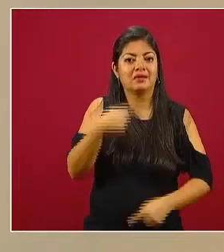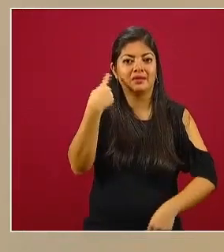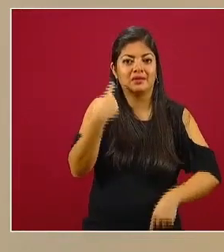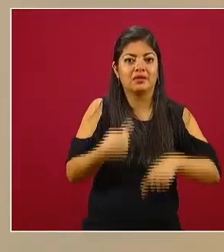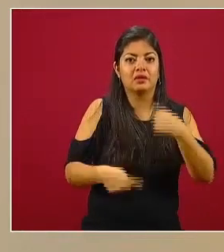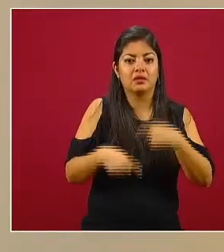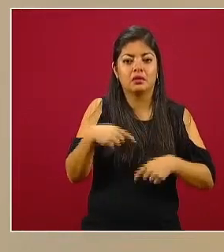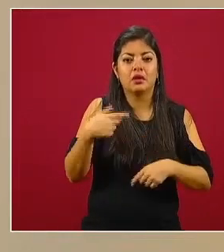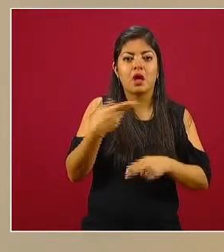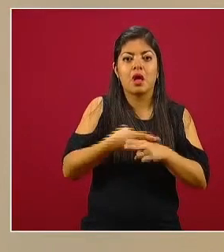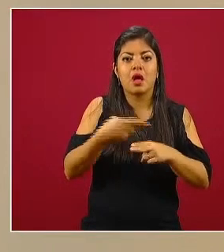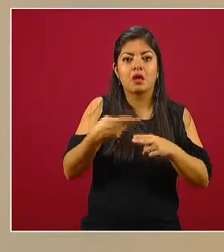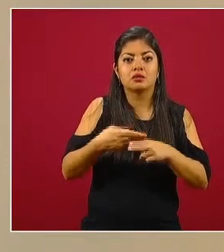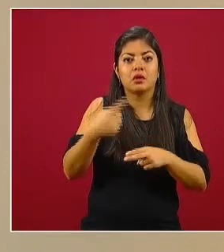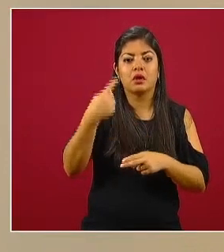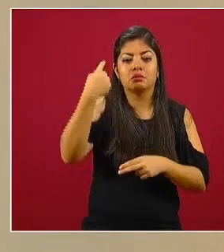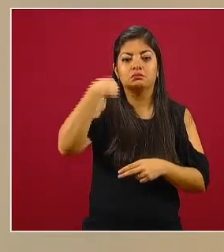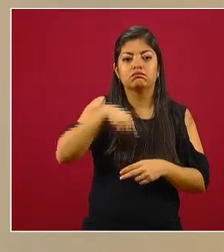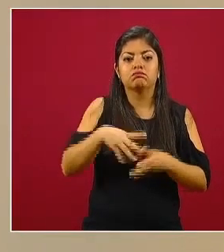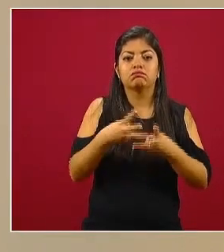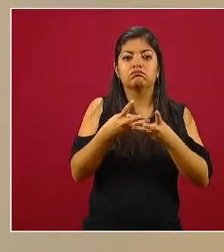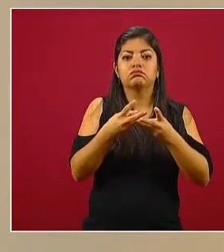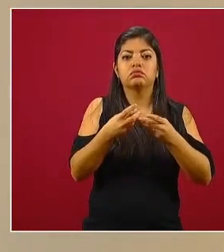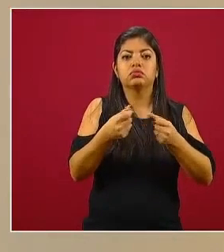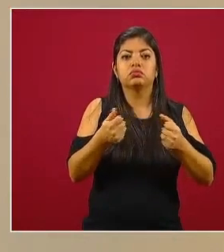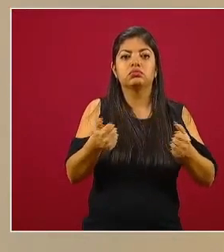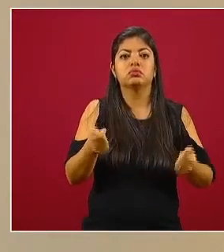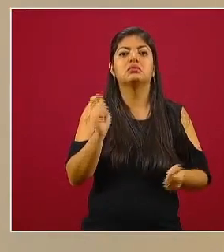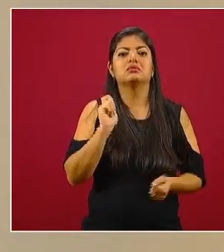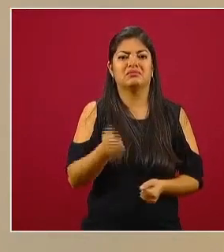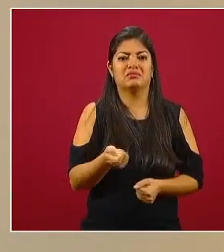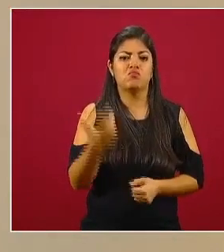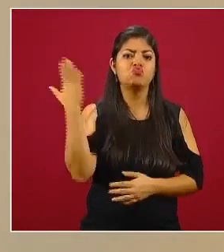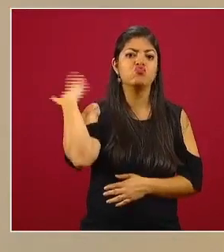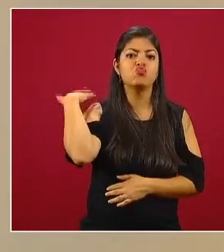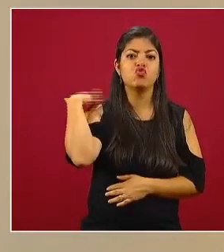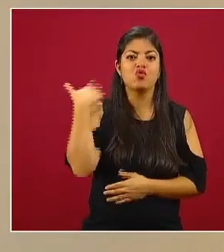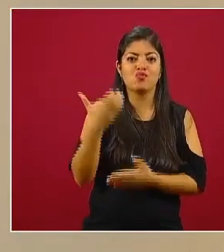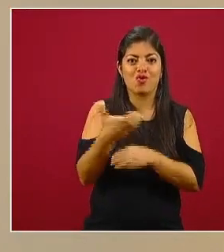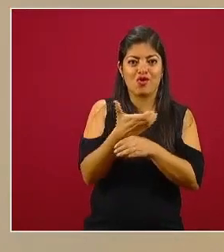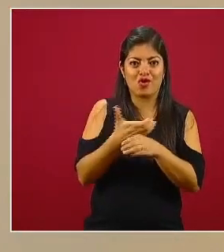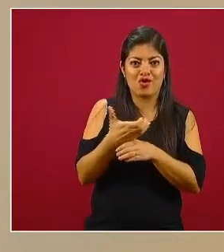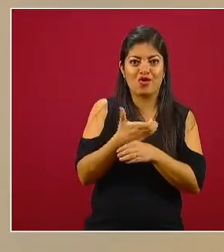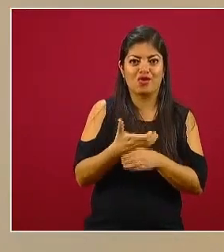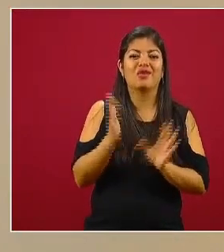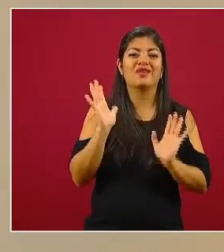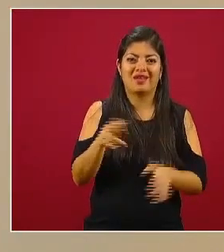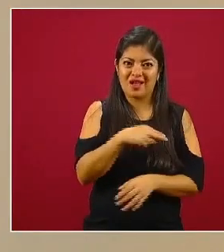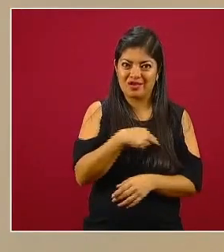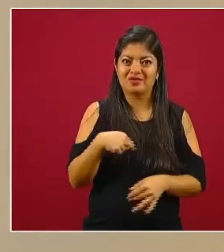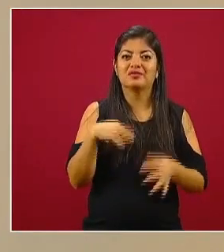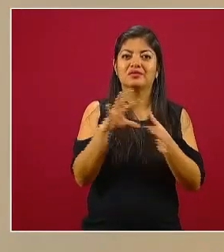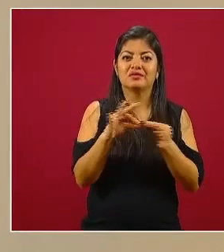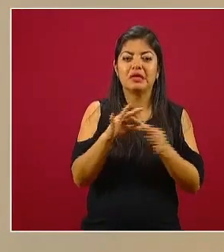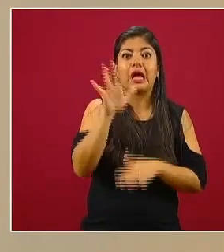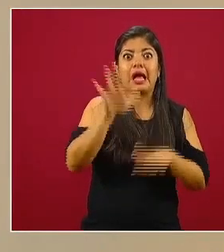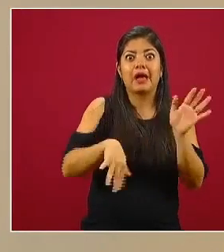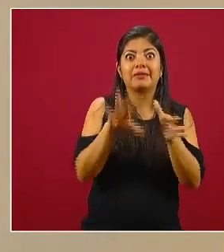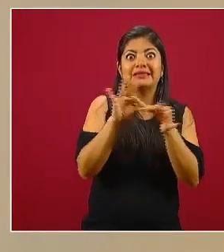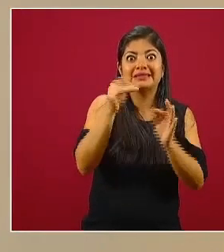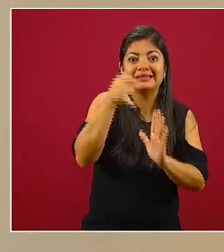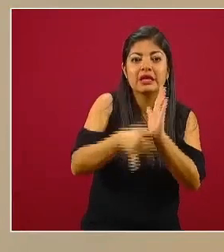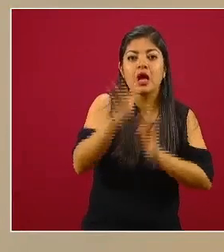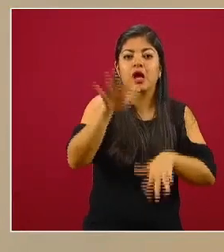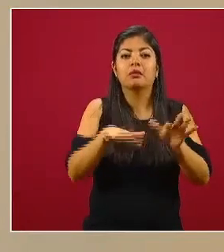mientras pasa el proceso natural de recuperación de los pulmones. Eso lo hemos explicado a veces con mayor o con menor detalle,